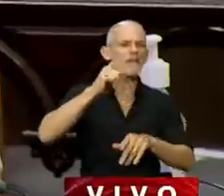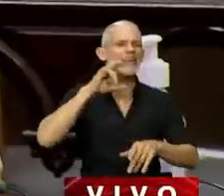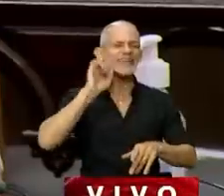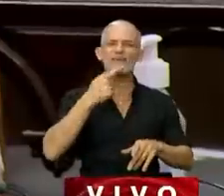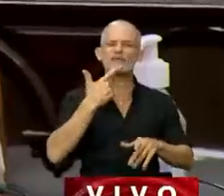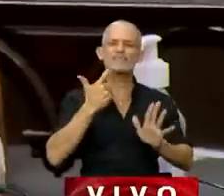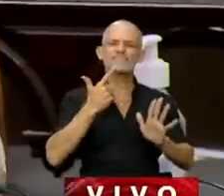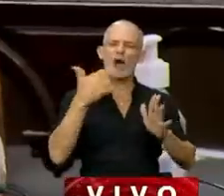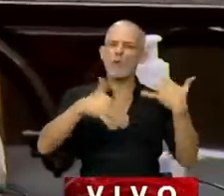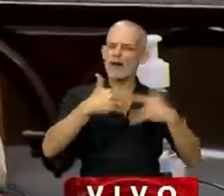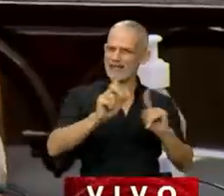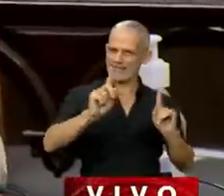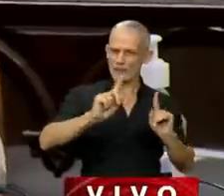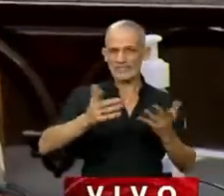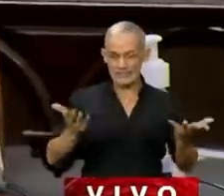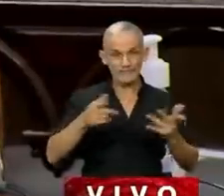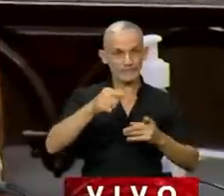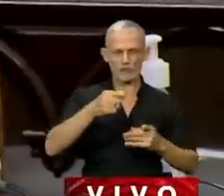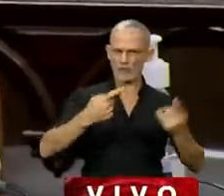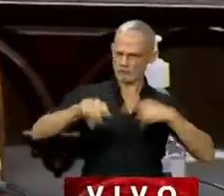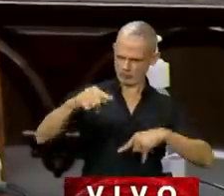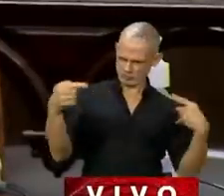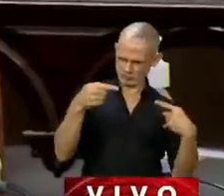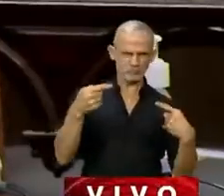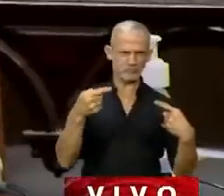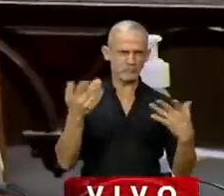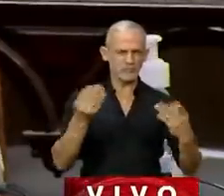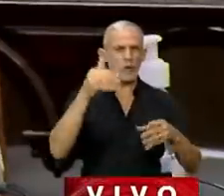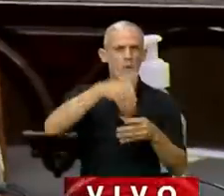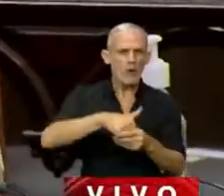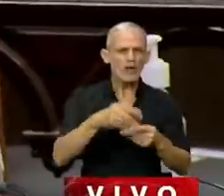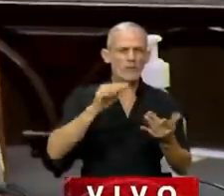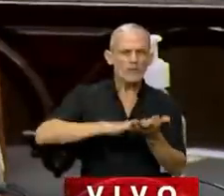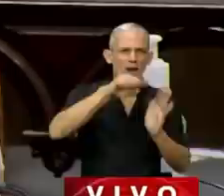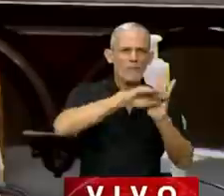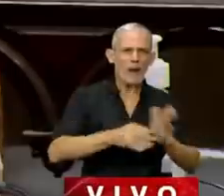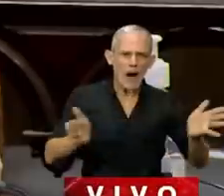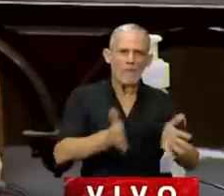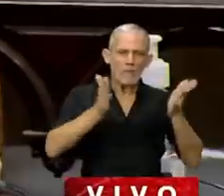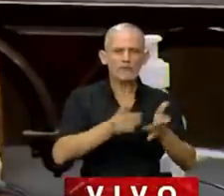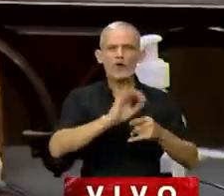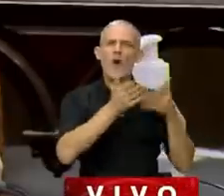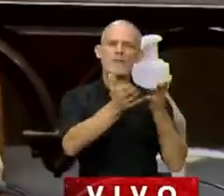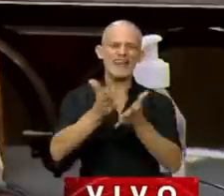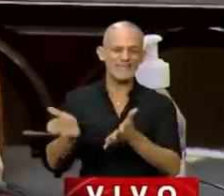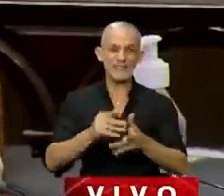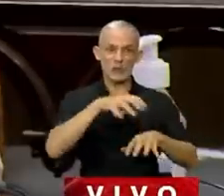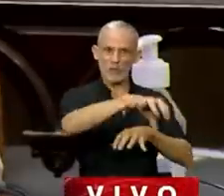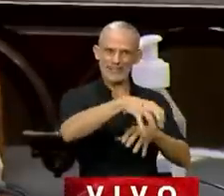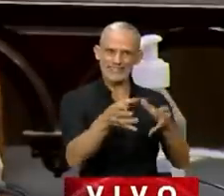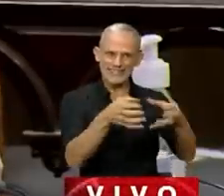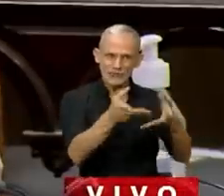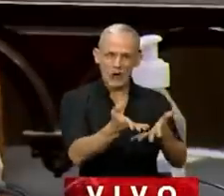son urgentes. Incluso es contradictorio que votemos regímenes de promoción o beneficios para